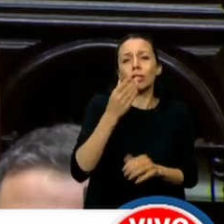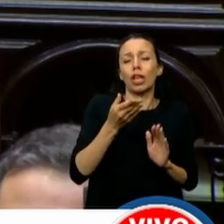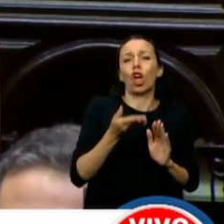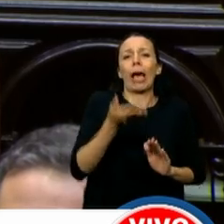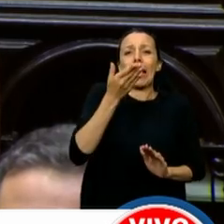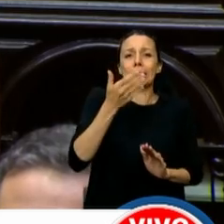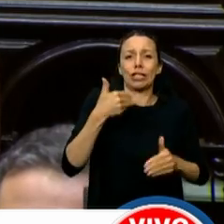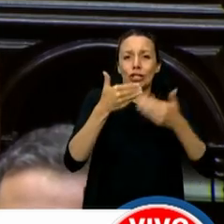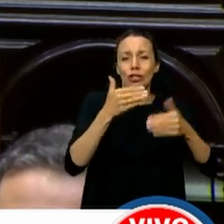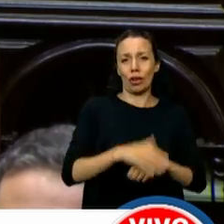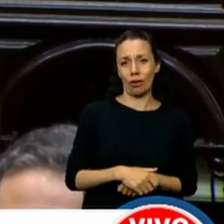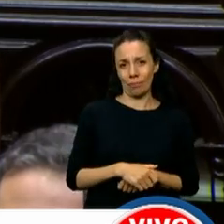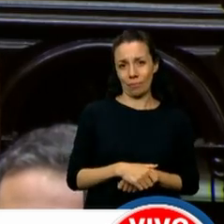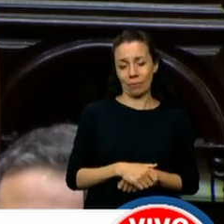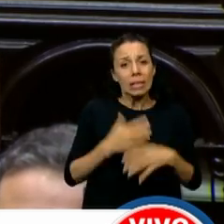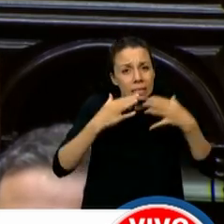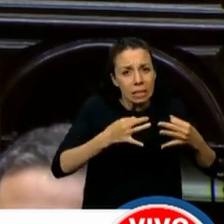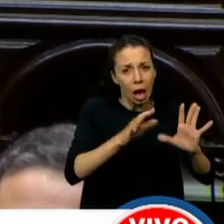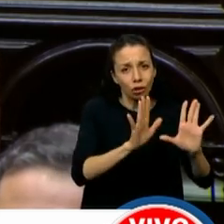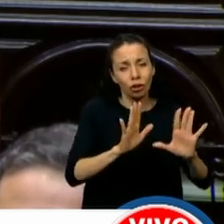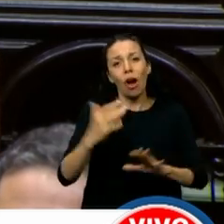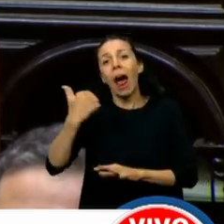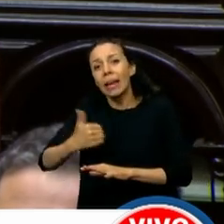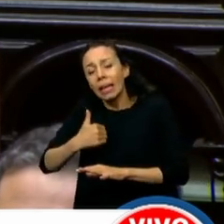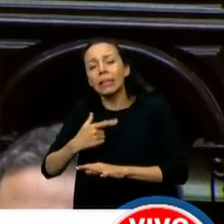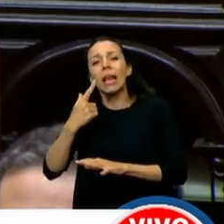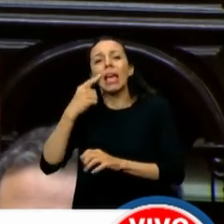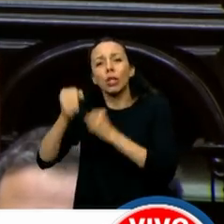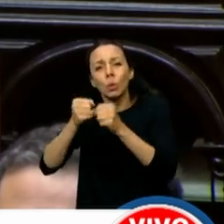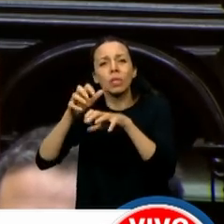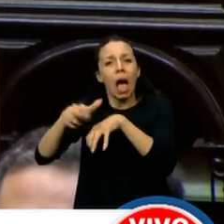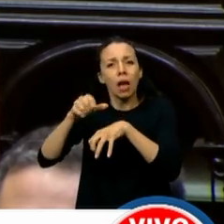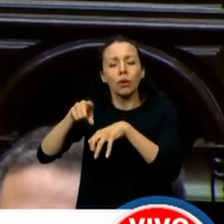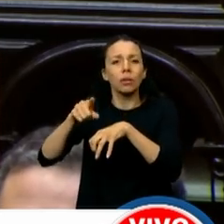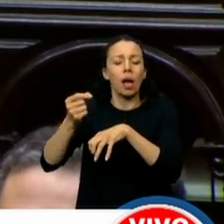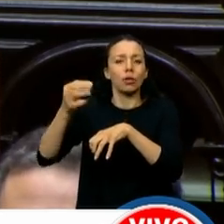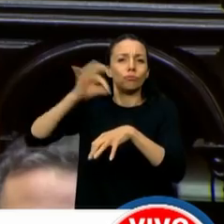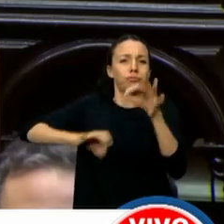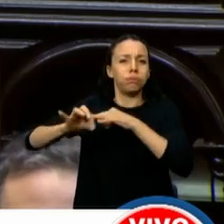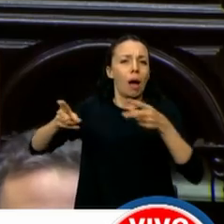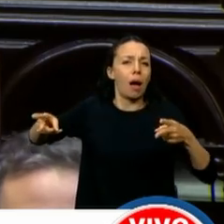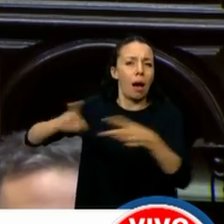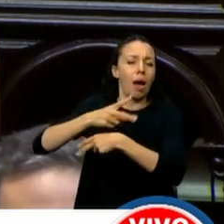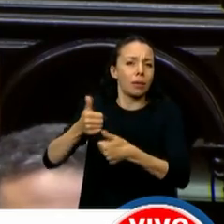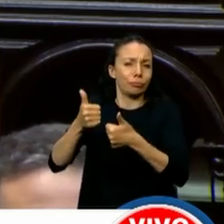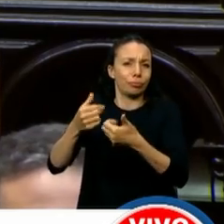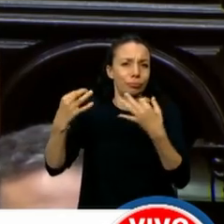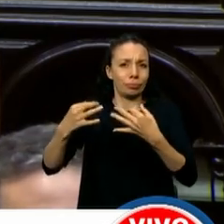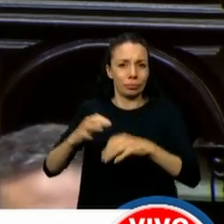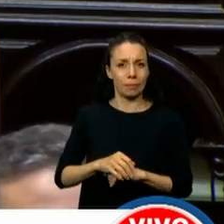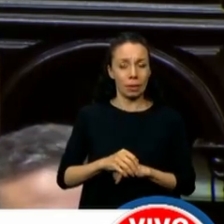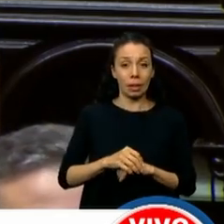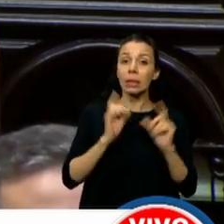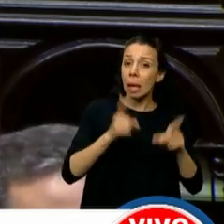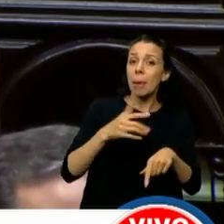es que la argentina el sector agroindustrial tuvo rentabilidades extraordinarias lo cierto es que en la argentina otra